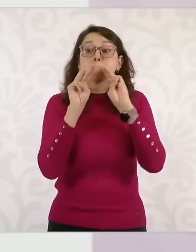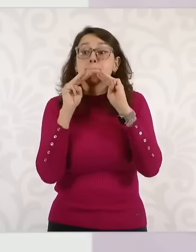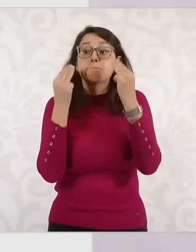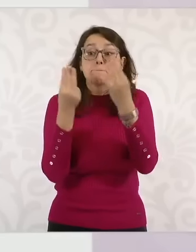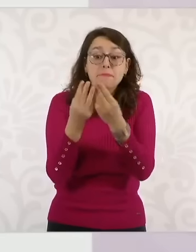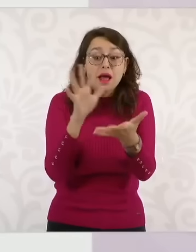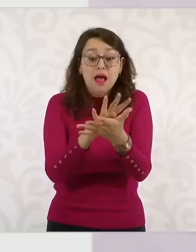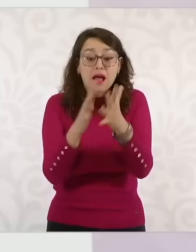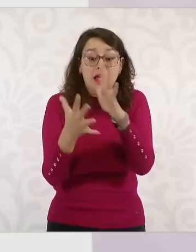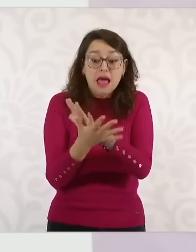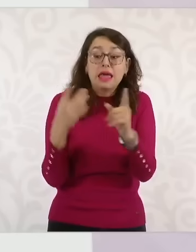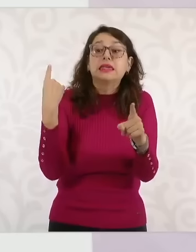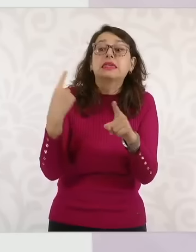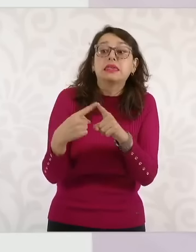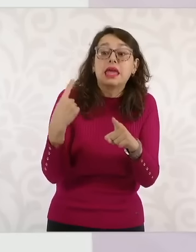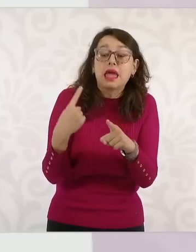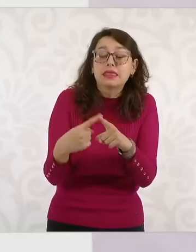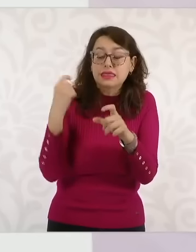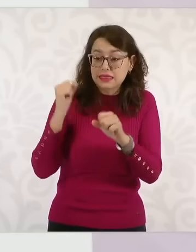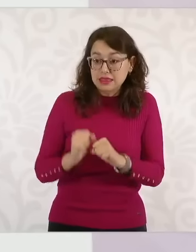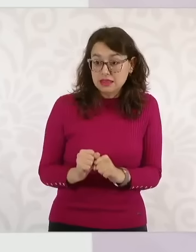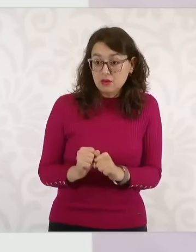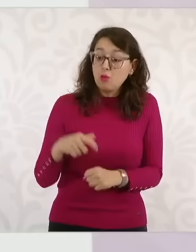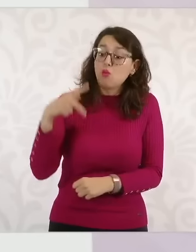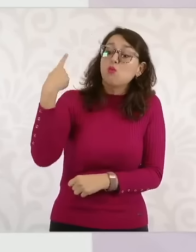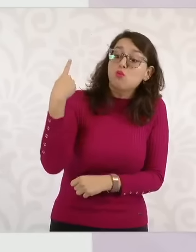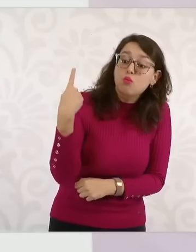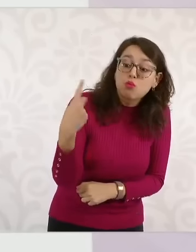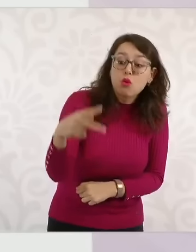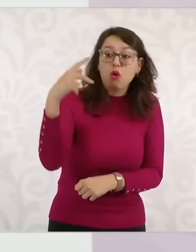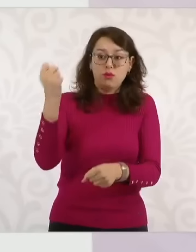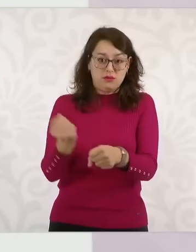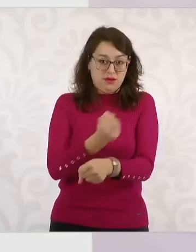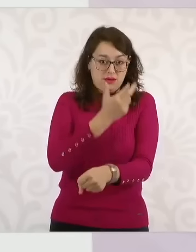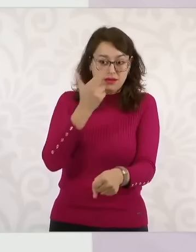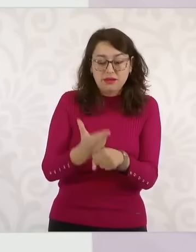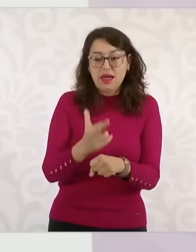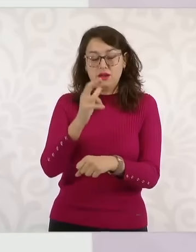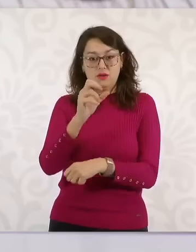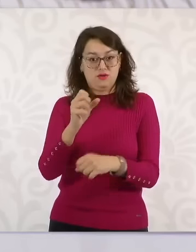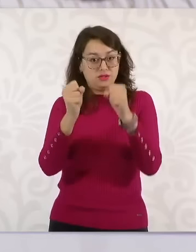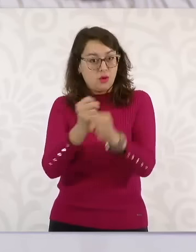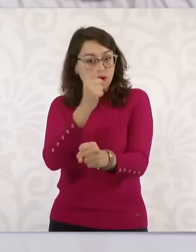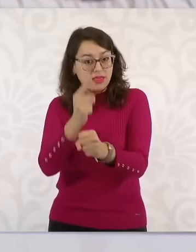el secretario de Seguridad, o es el secretario de Seguridad de Calderón.